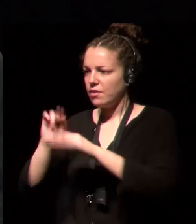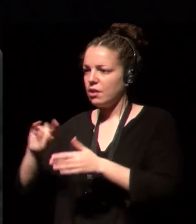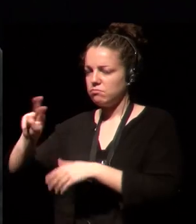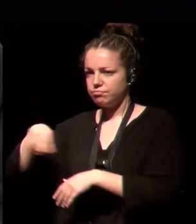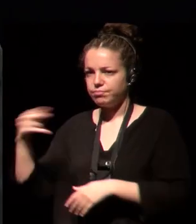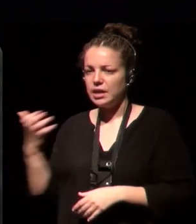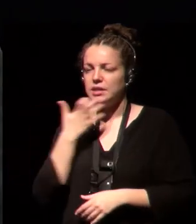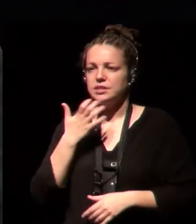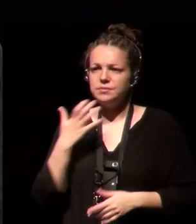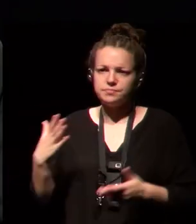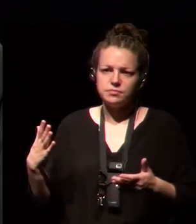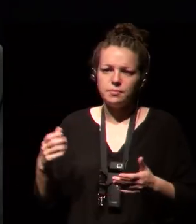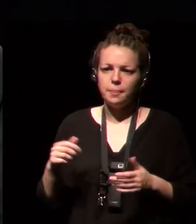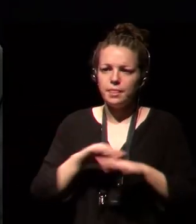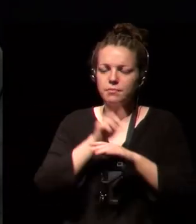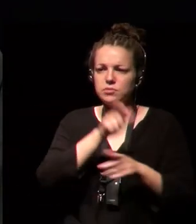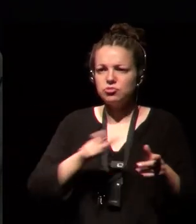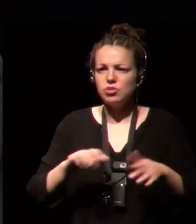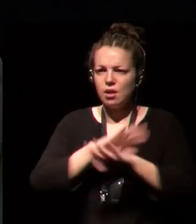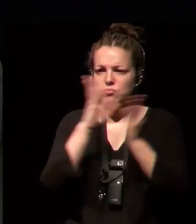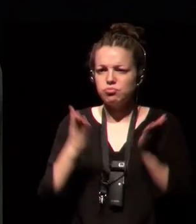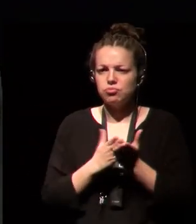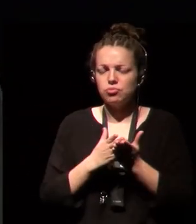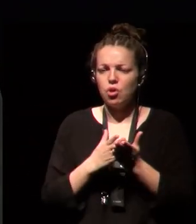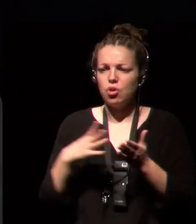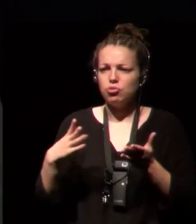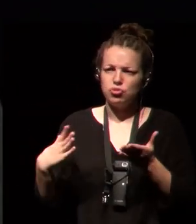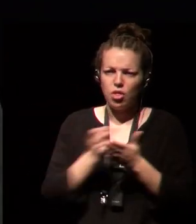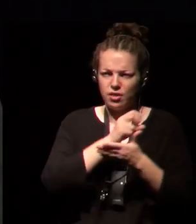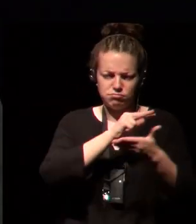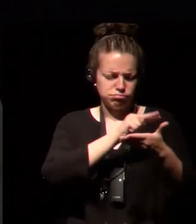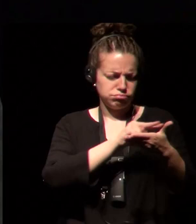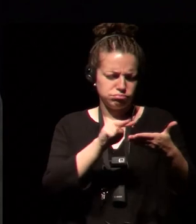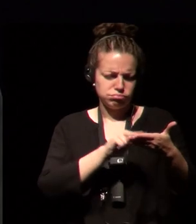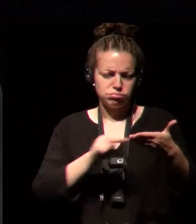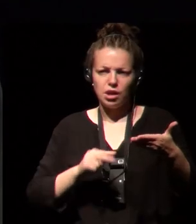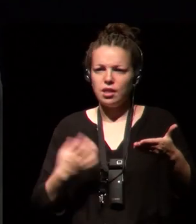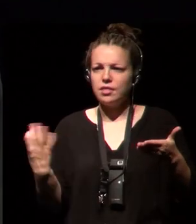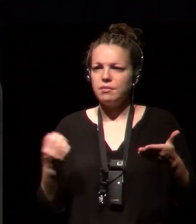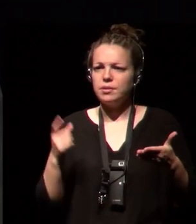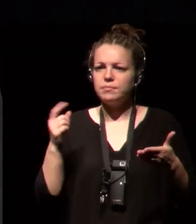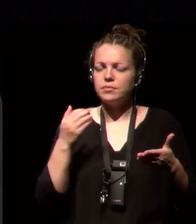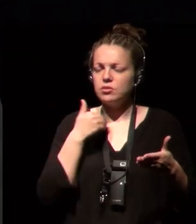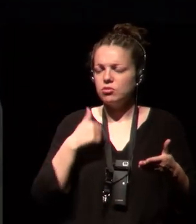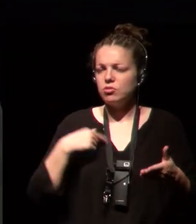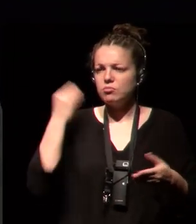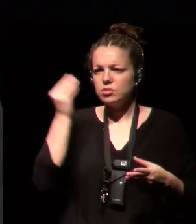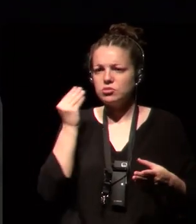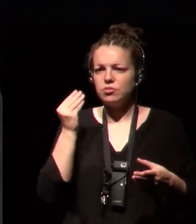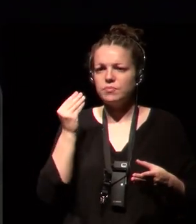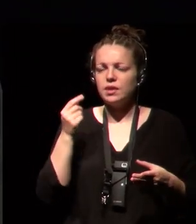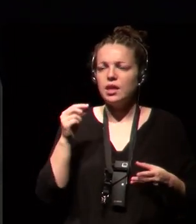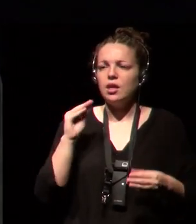escrito, seguro que hay una serie de espectros de cuestiones y de ideas muy interesantes, y